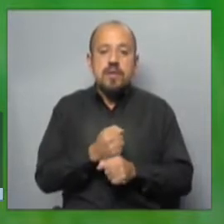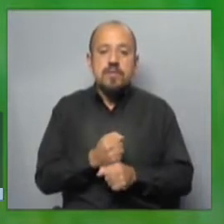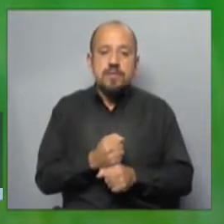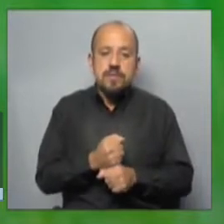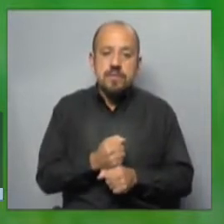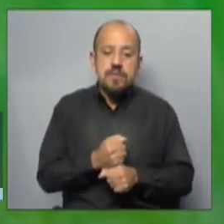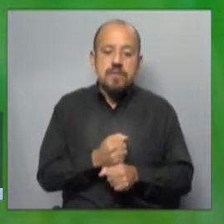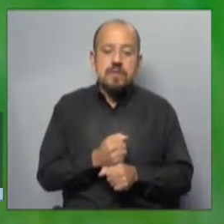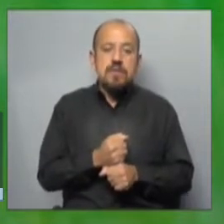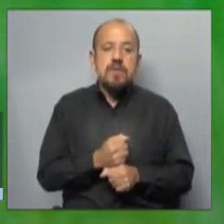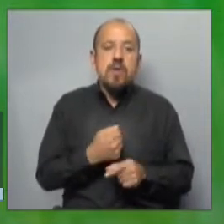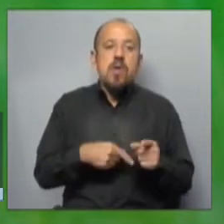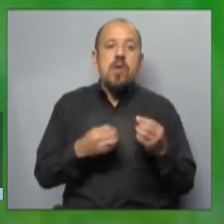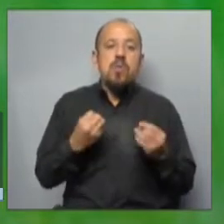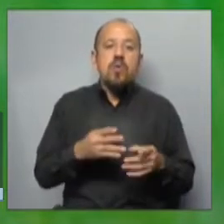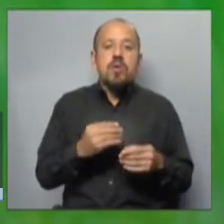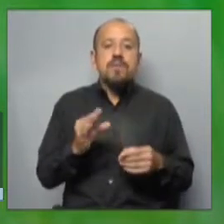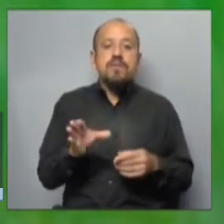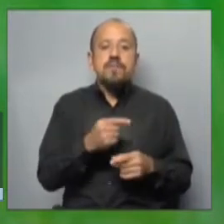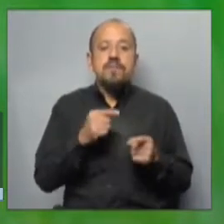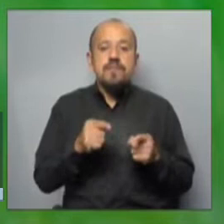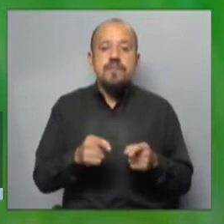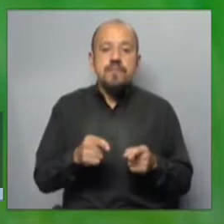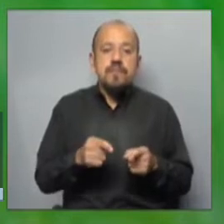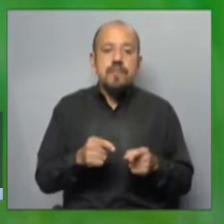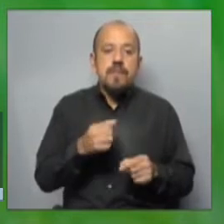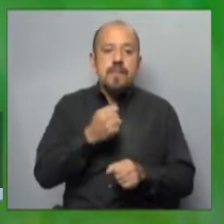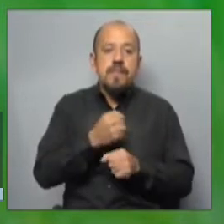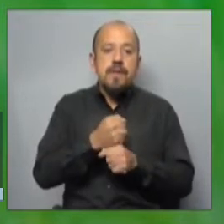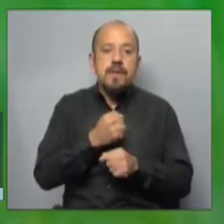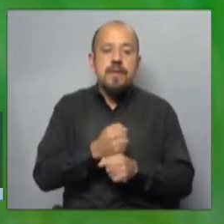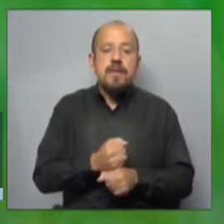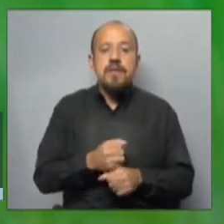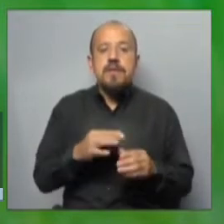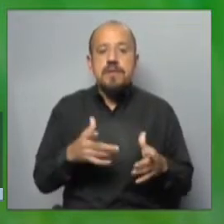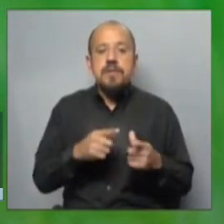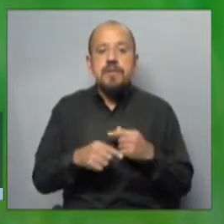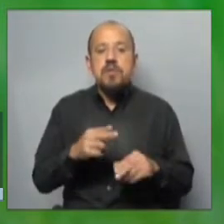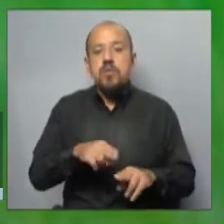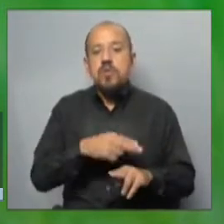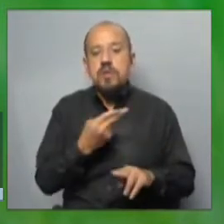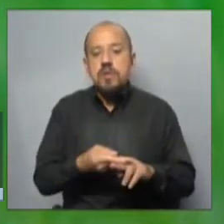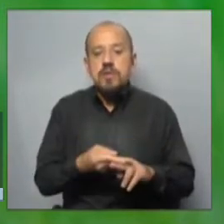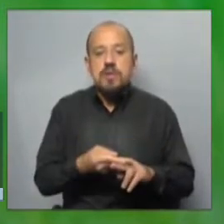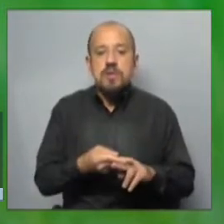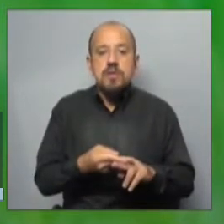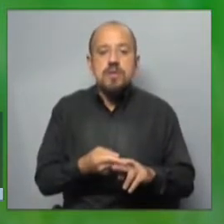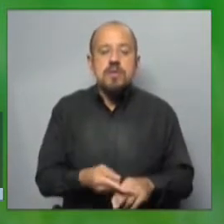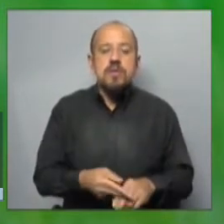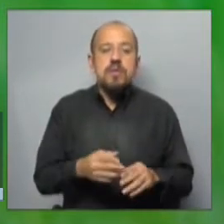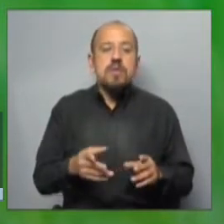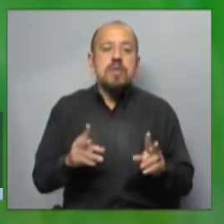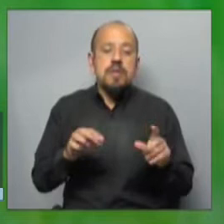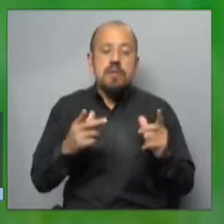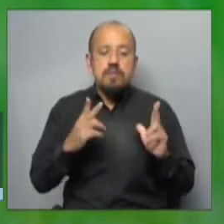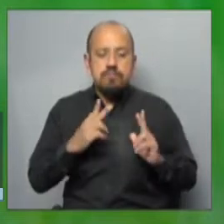porque todo esto de ubicarse en el lugar de trabajo implica de nuevo funciones ejecutivas